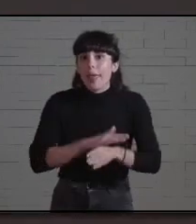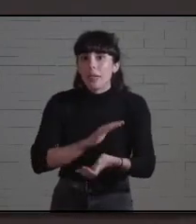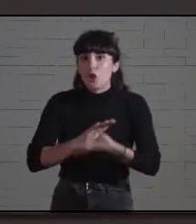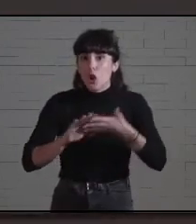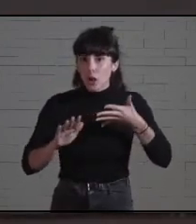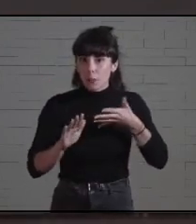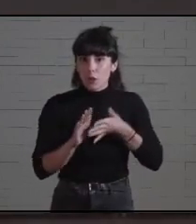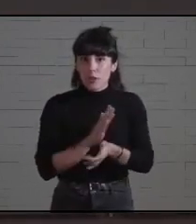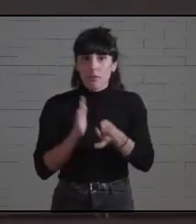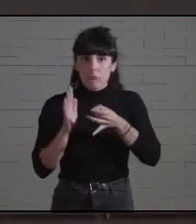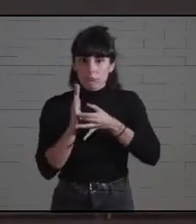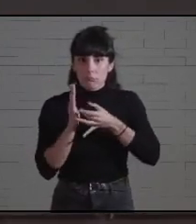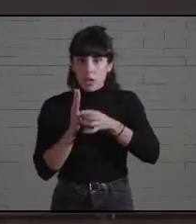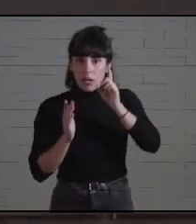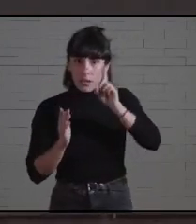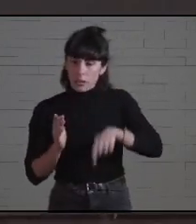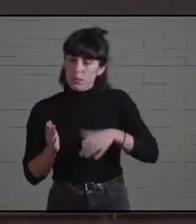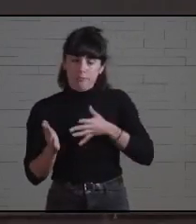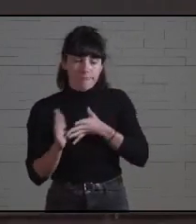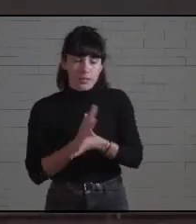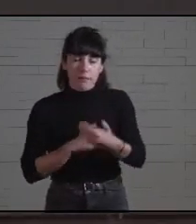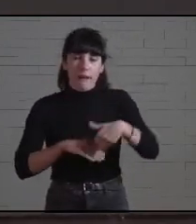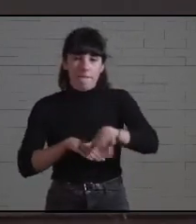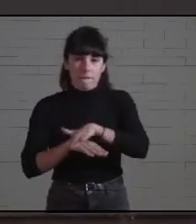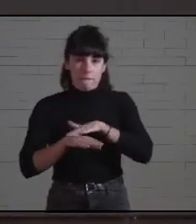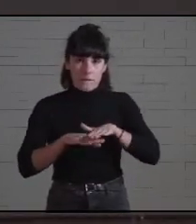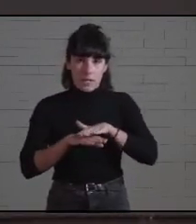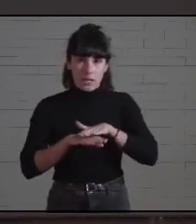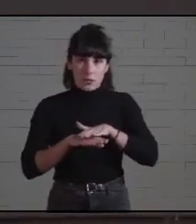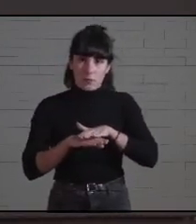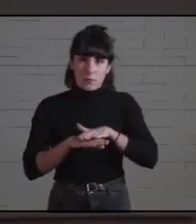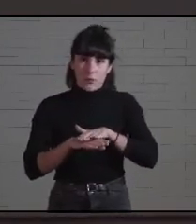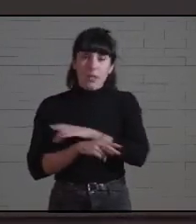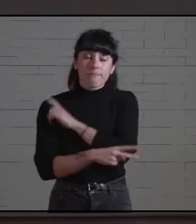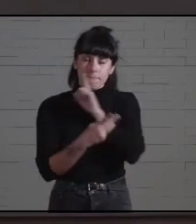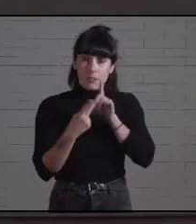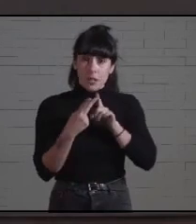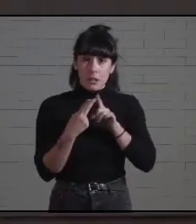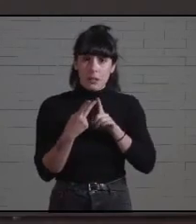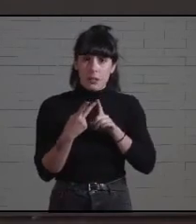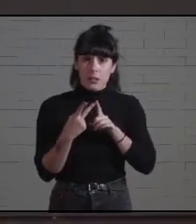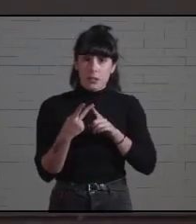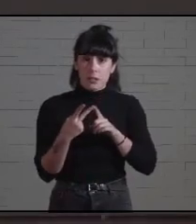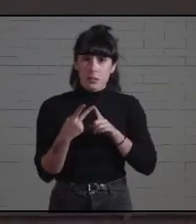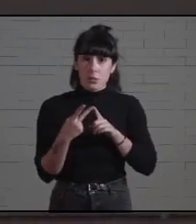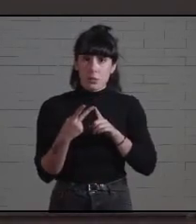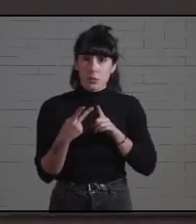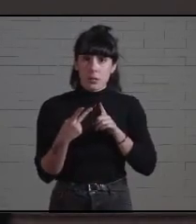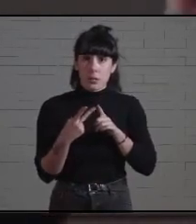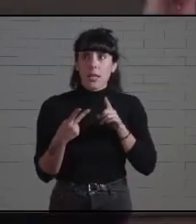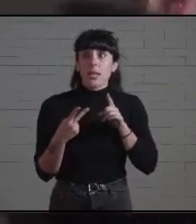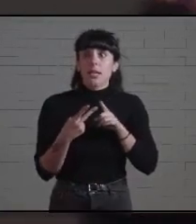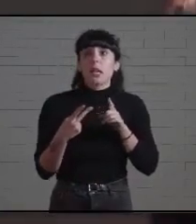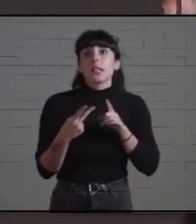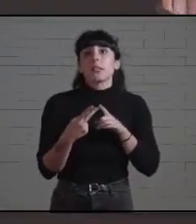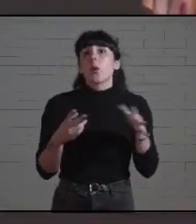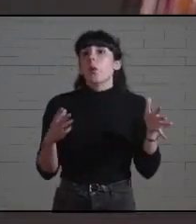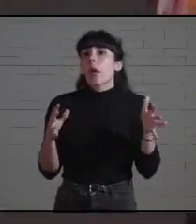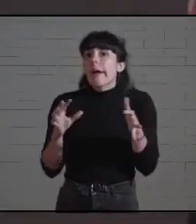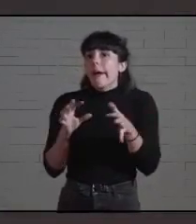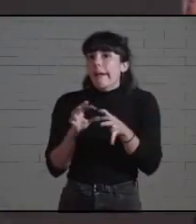funcionen y de calidad es fundamental. Y después, otra cuestión que ya no tiene tanto